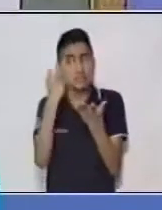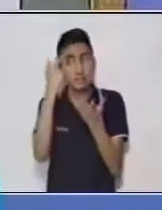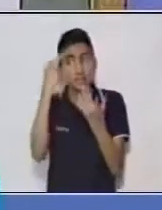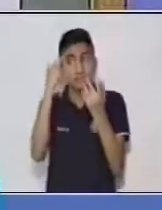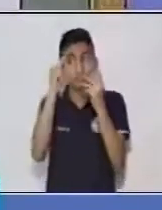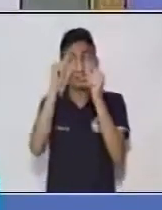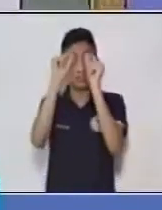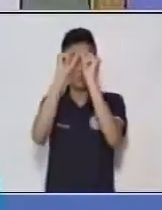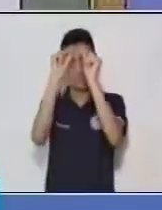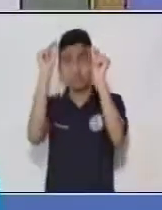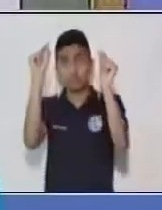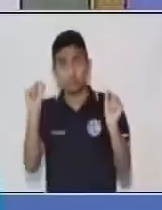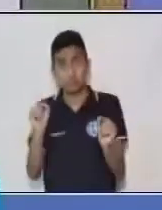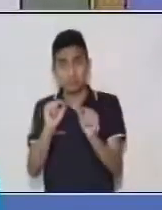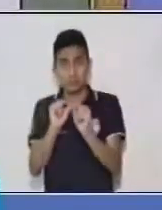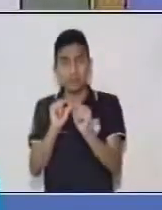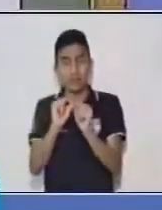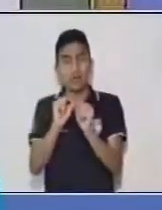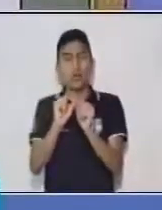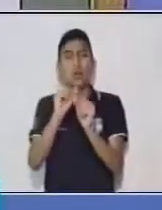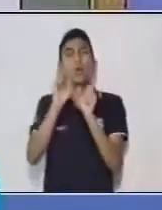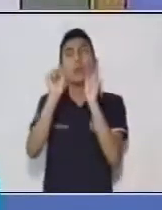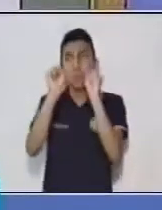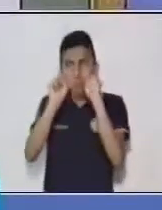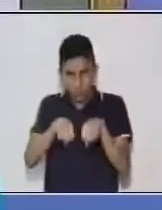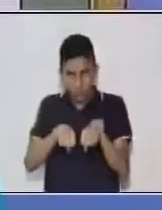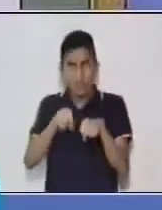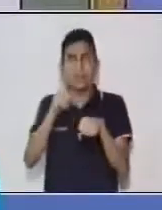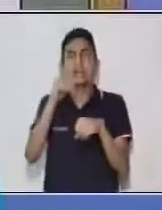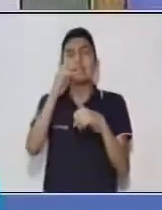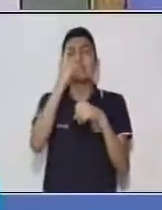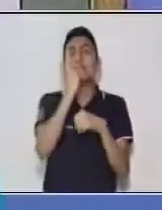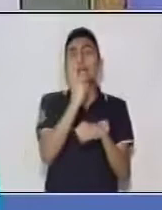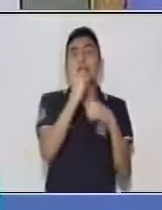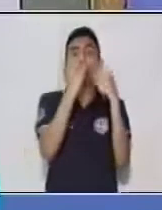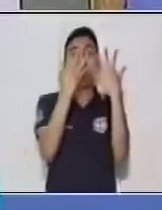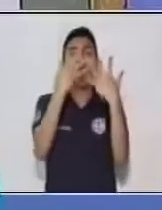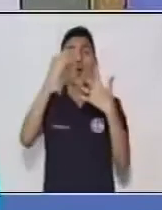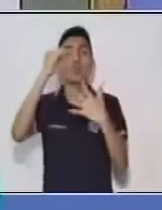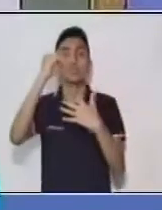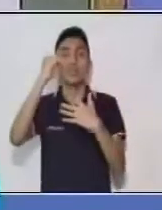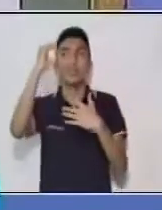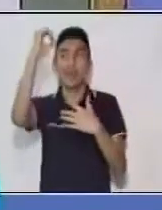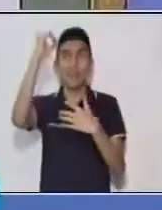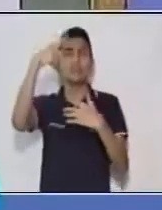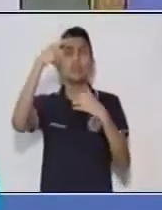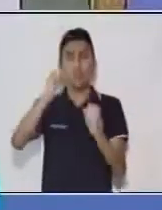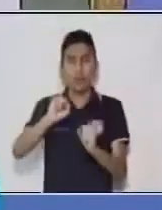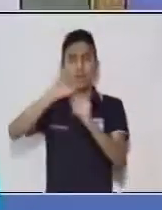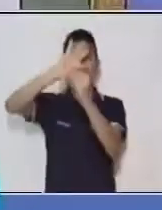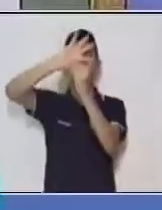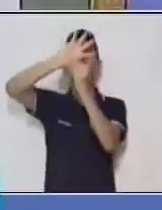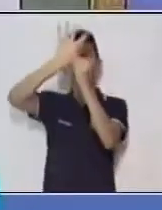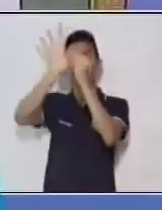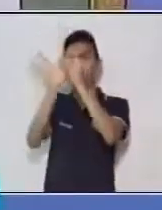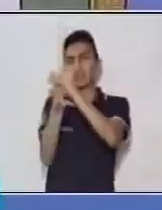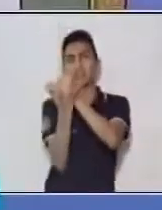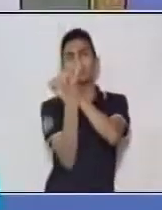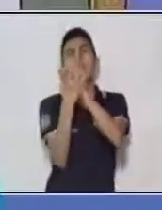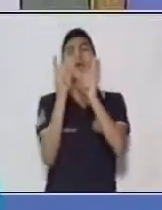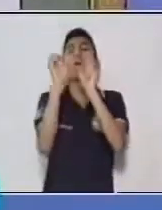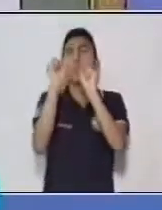puede girar hasta 180 grados, va a girar 180 grados y